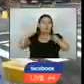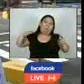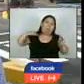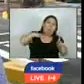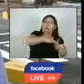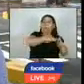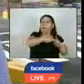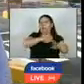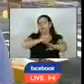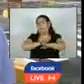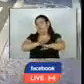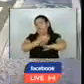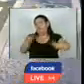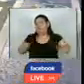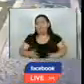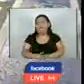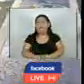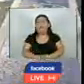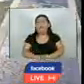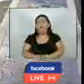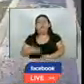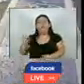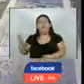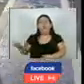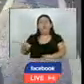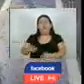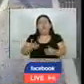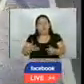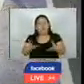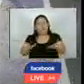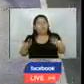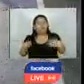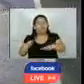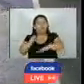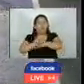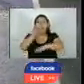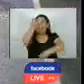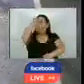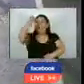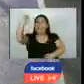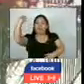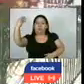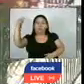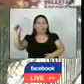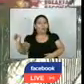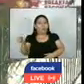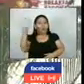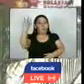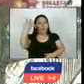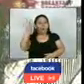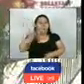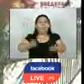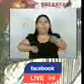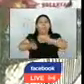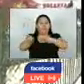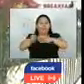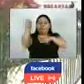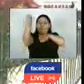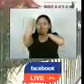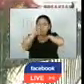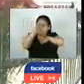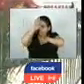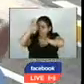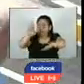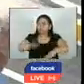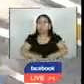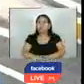accidentes, atropellos y todo eso. Por esto esperan que pronto sean habilitados los nuevos semáforos y que los automovilistas respeten esta